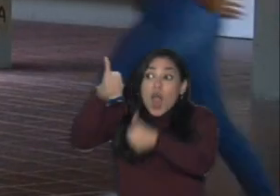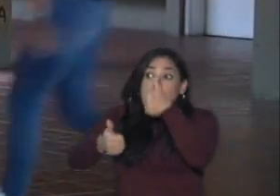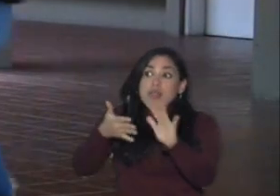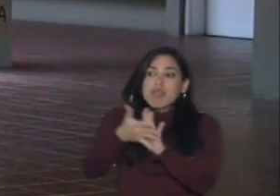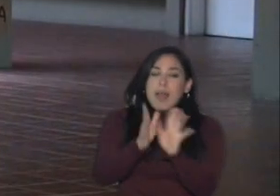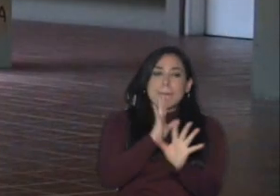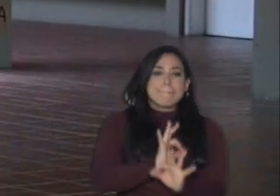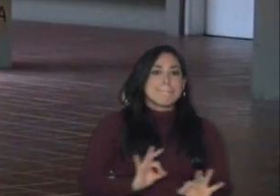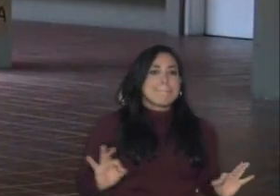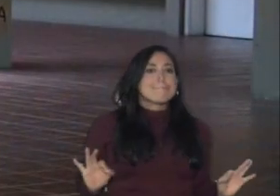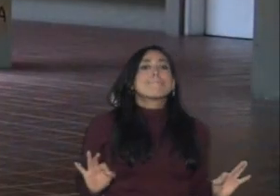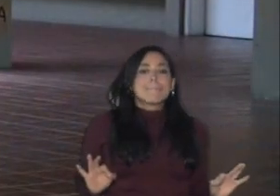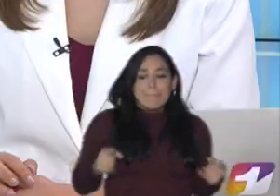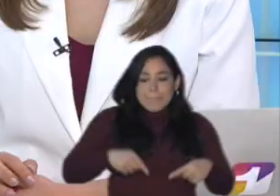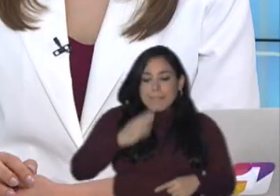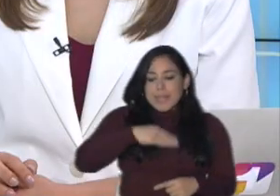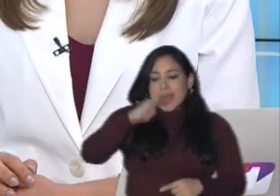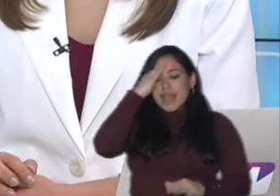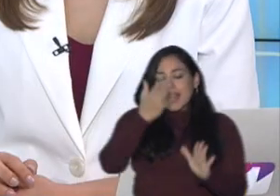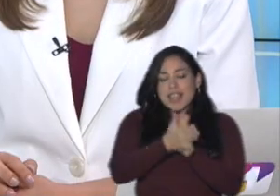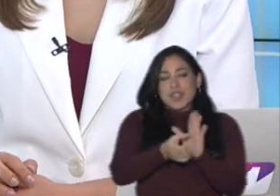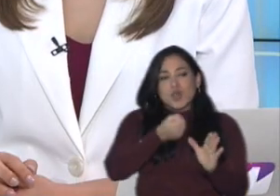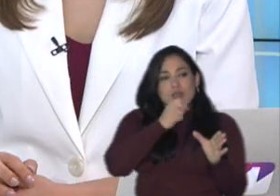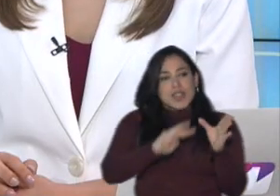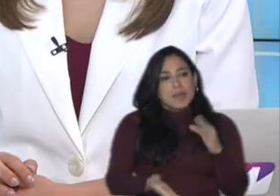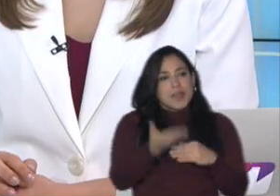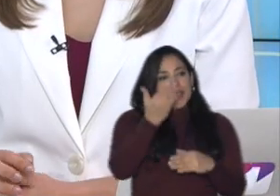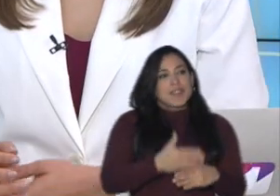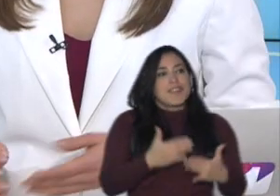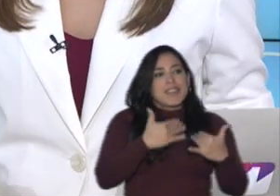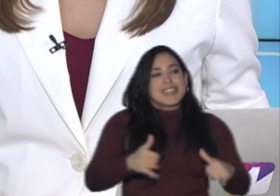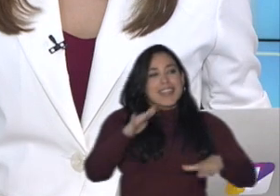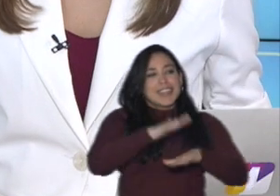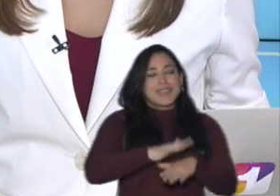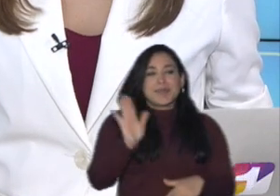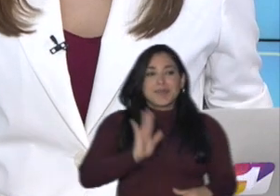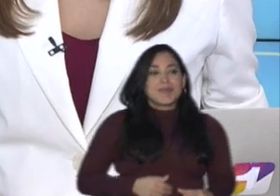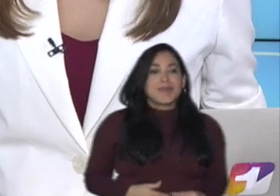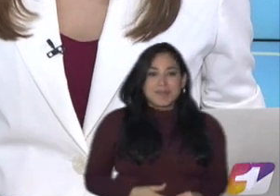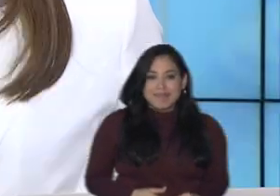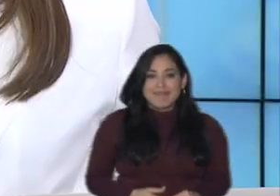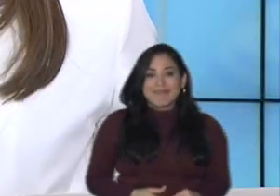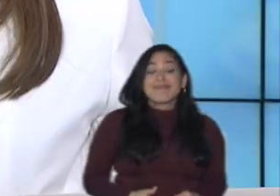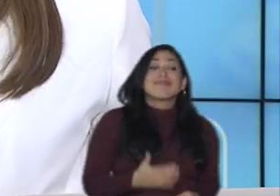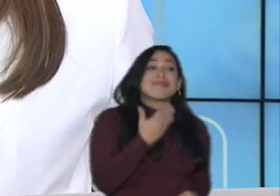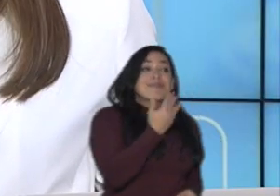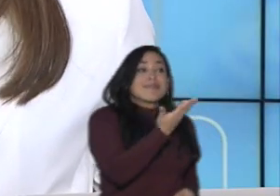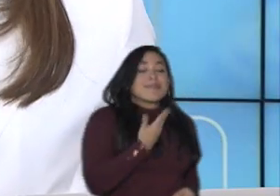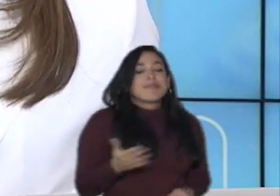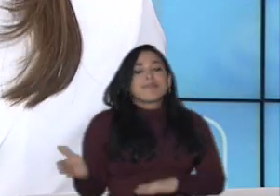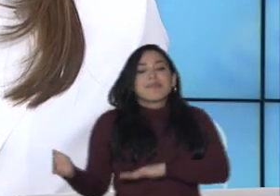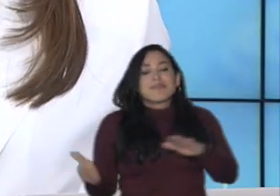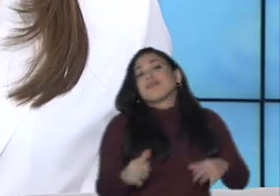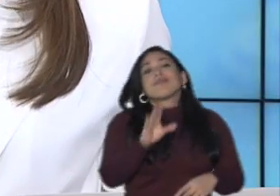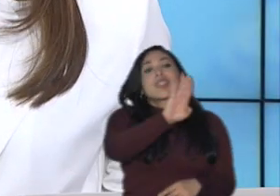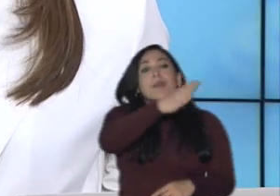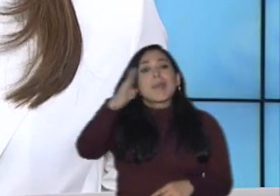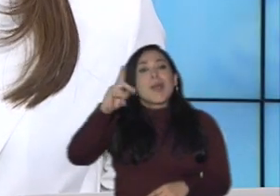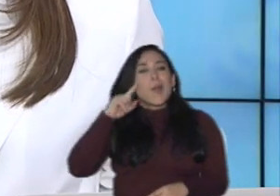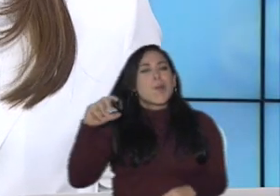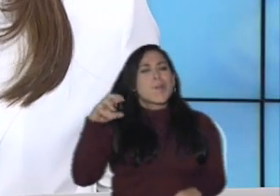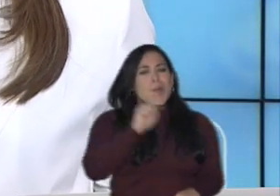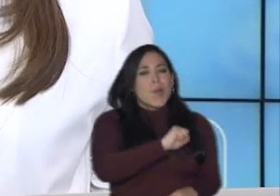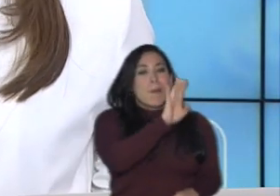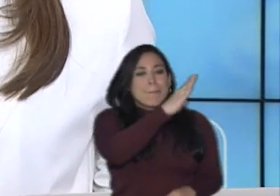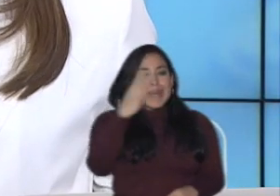querido pronunciarse. Esto desde Medellín, Yusi Chaparro, Noticentro 1CMI. Feliz tarde. Yusi, muchas gracias. Y en Barranquilla quedó en